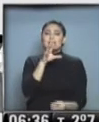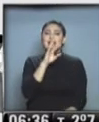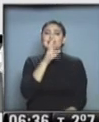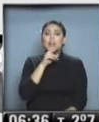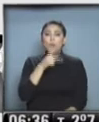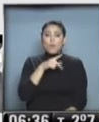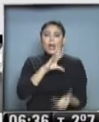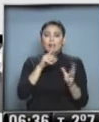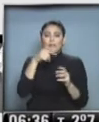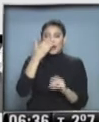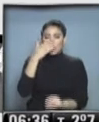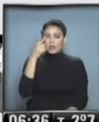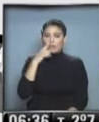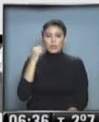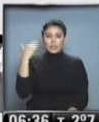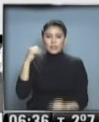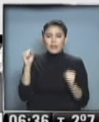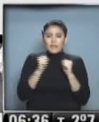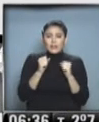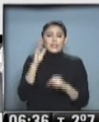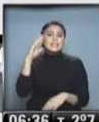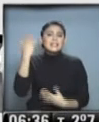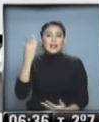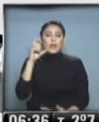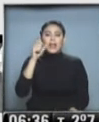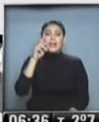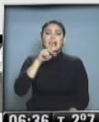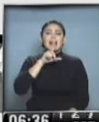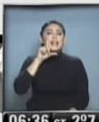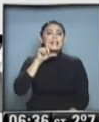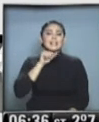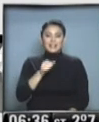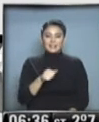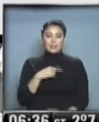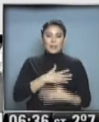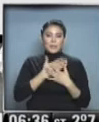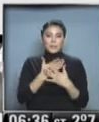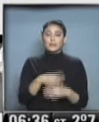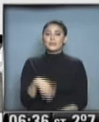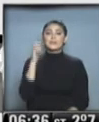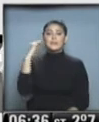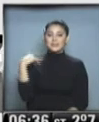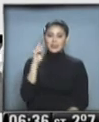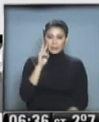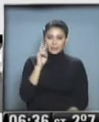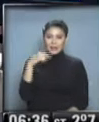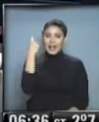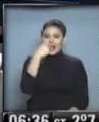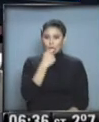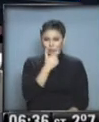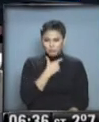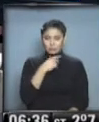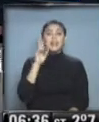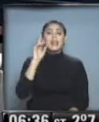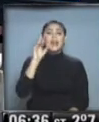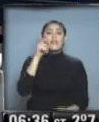haciendo mucho frío. Saludos, Carlita, que la amo. Ay, Carlita. Bueno, Catriel, te cuento, con esas caritas de enojado, el frío va a seguir